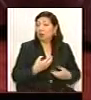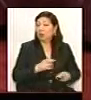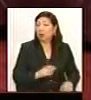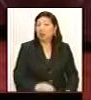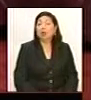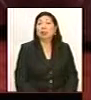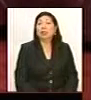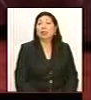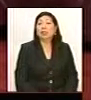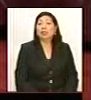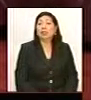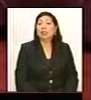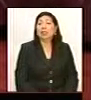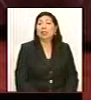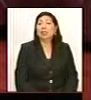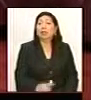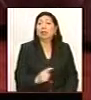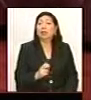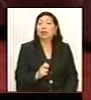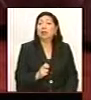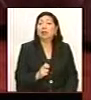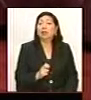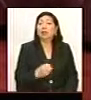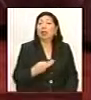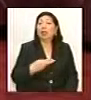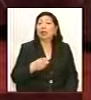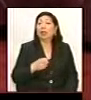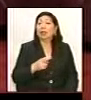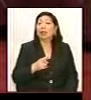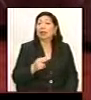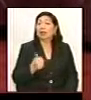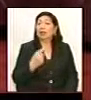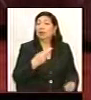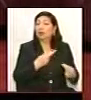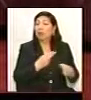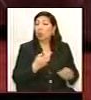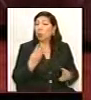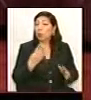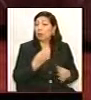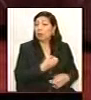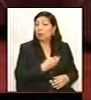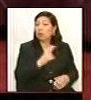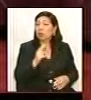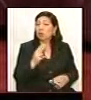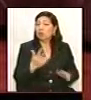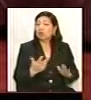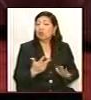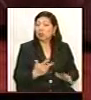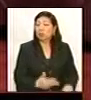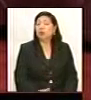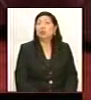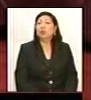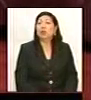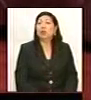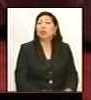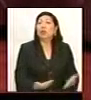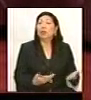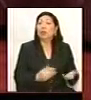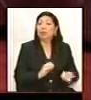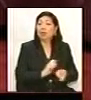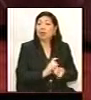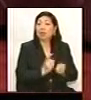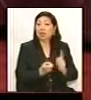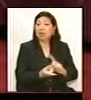José Carlos Gastelu Herrera, quien accede el cargo el 9 de mayo de 2018, donde se le remueve